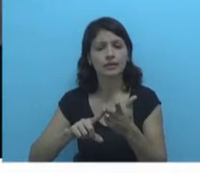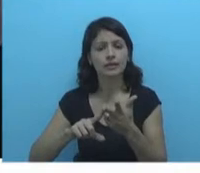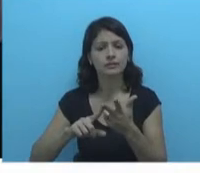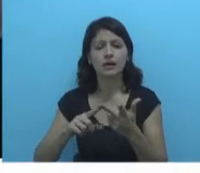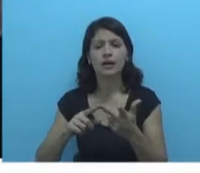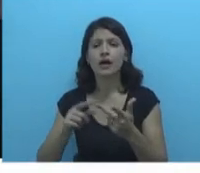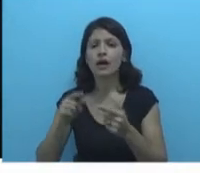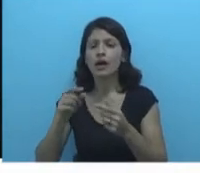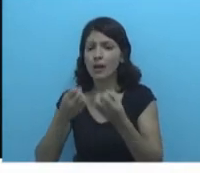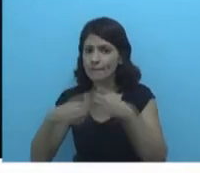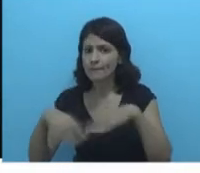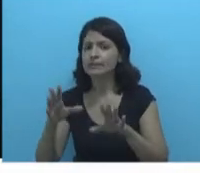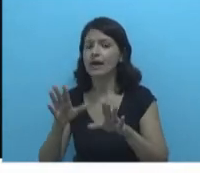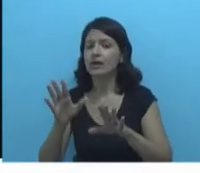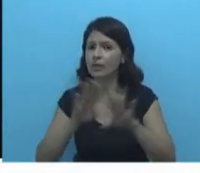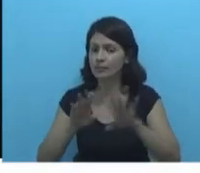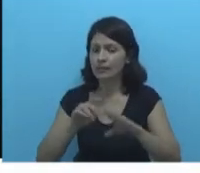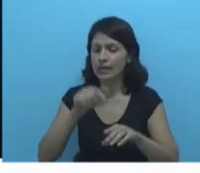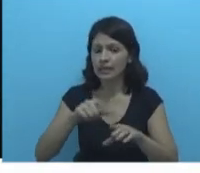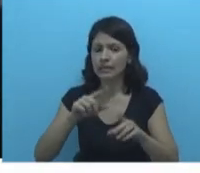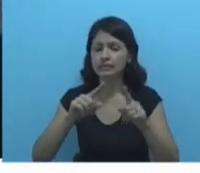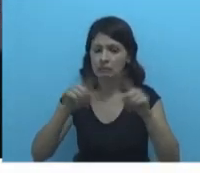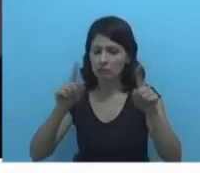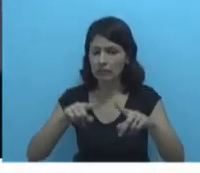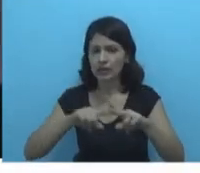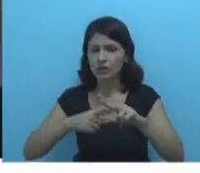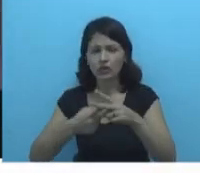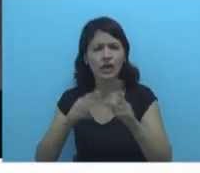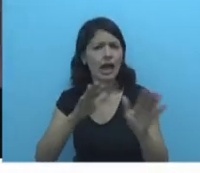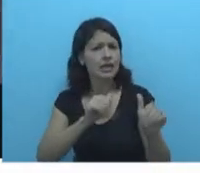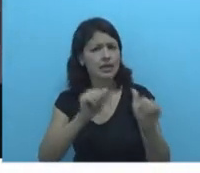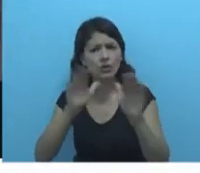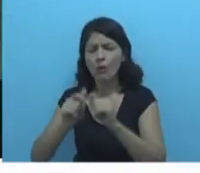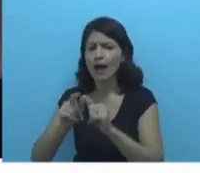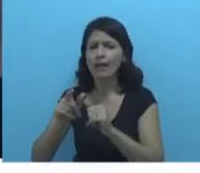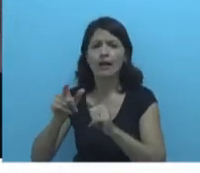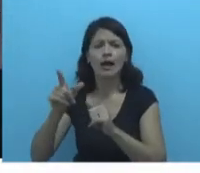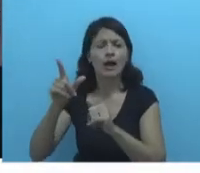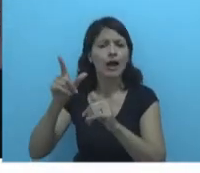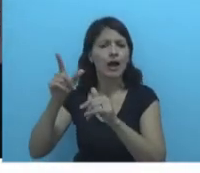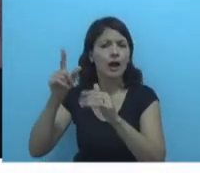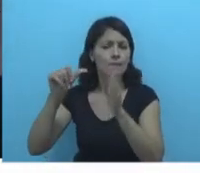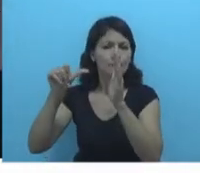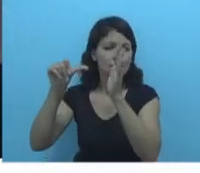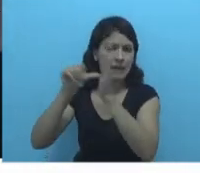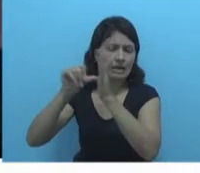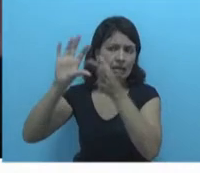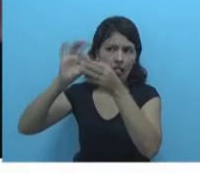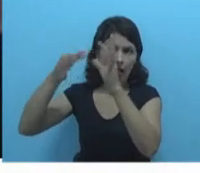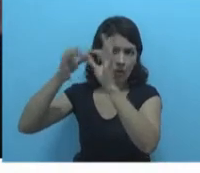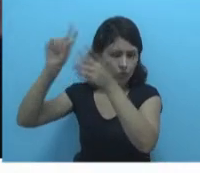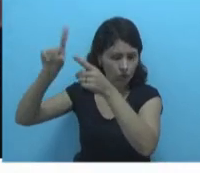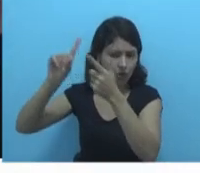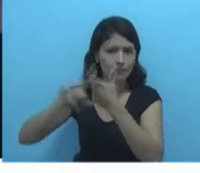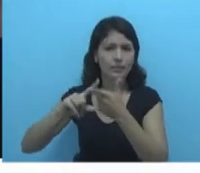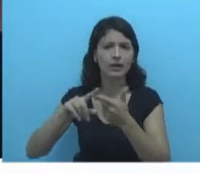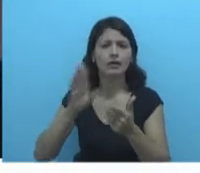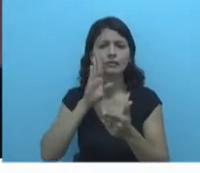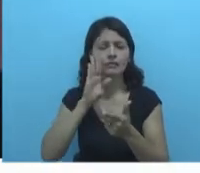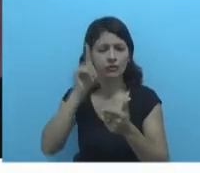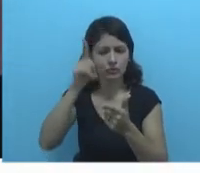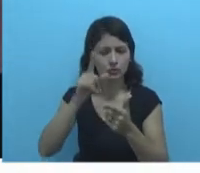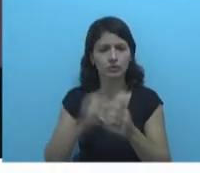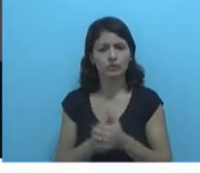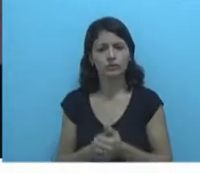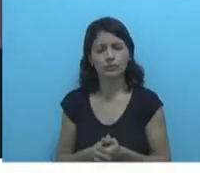Canadá, Estados Unidos y la Unión Europea. En la provincia de Buenos Aires funcionan